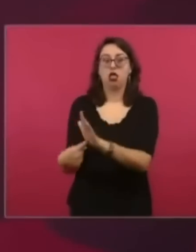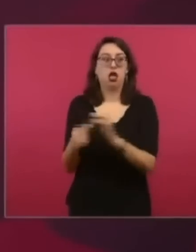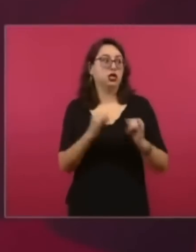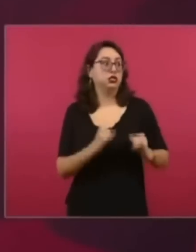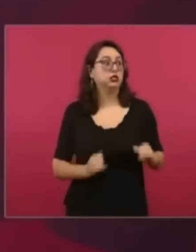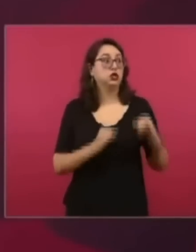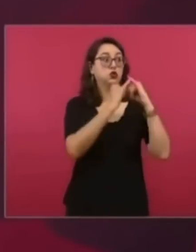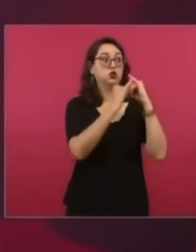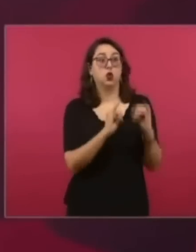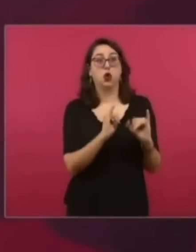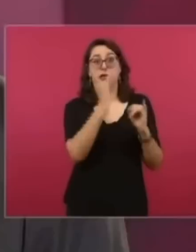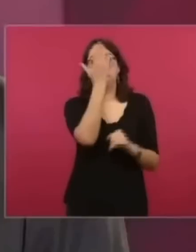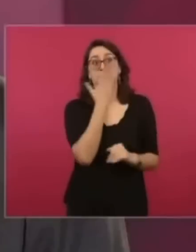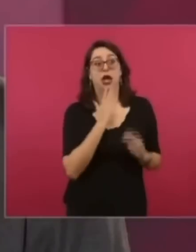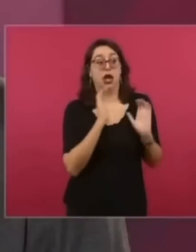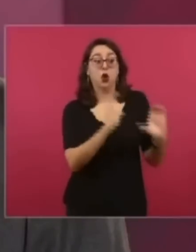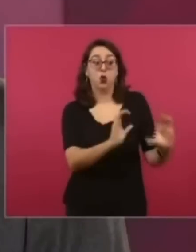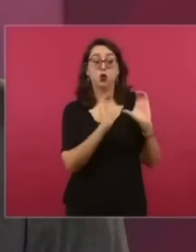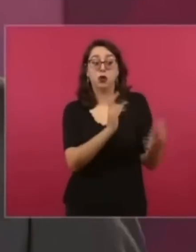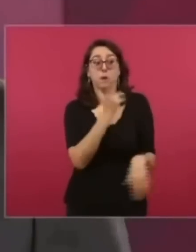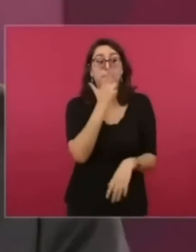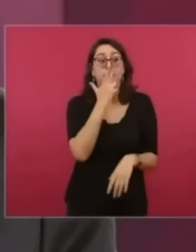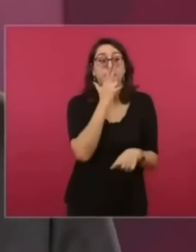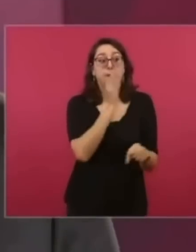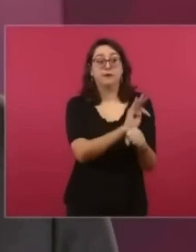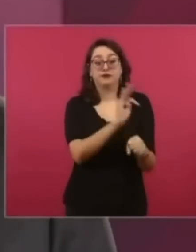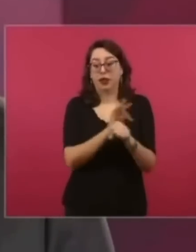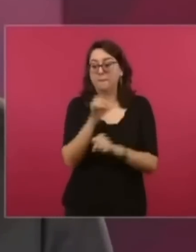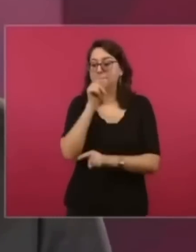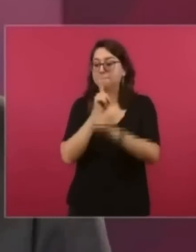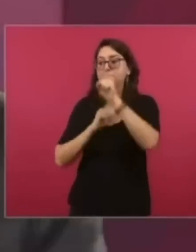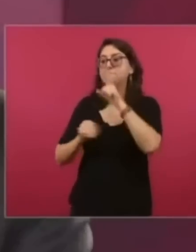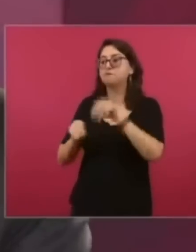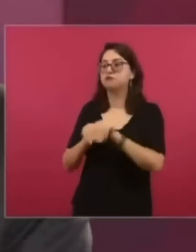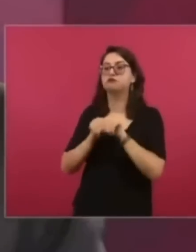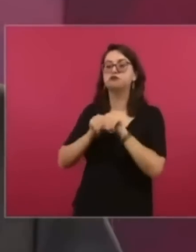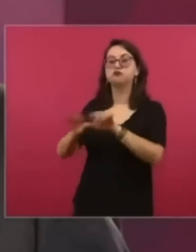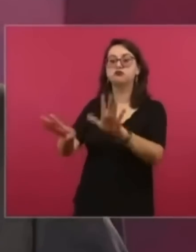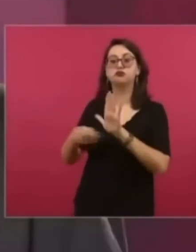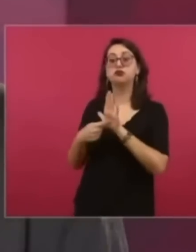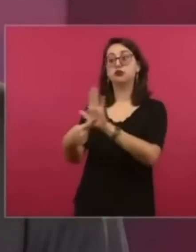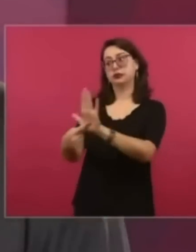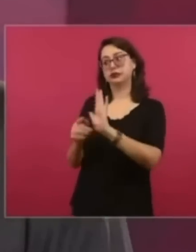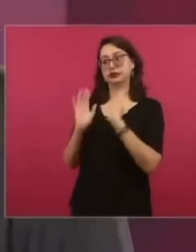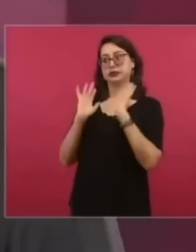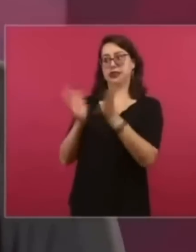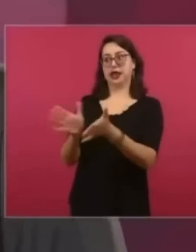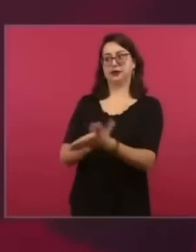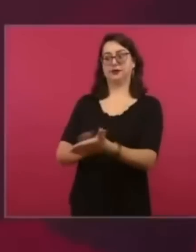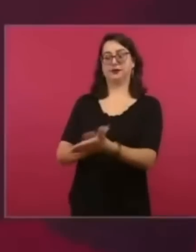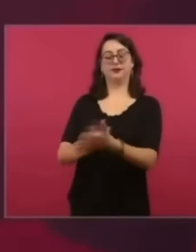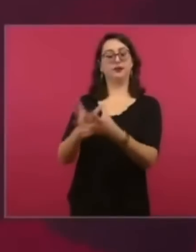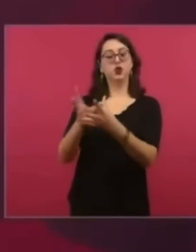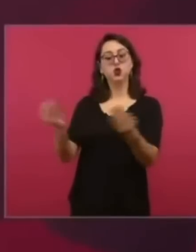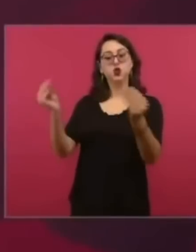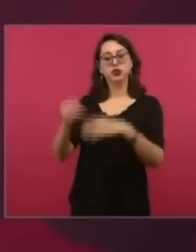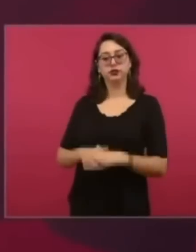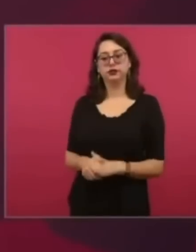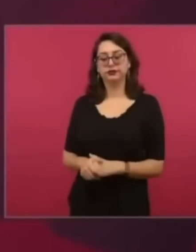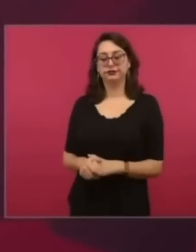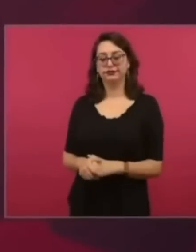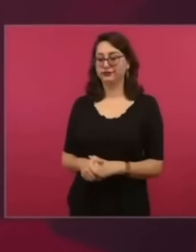y e incurren en el ocultamiento de información al de al negar que la tienen el presidente López Obrador